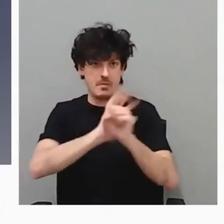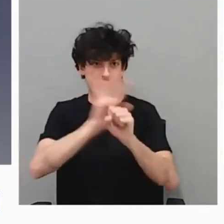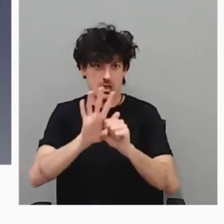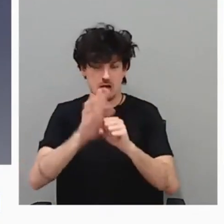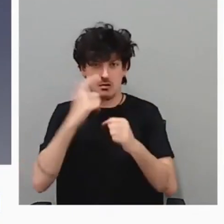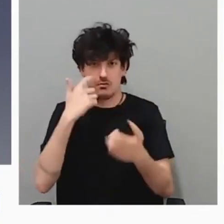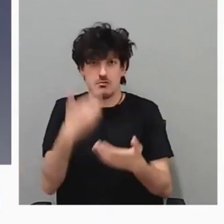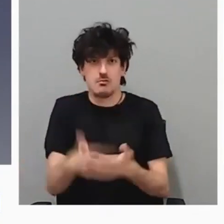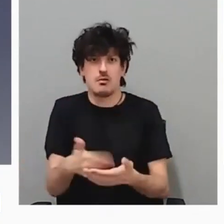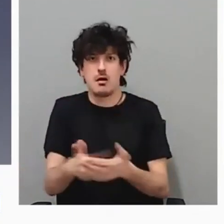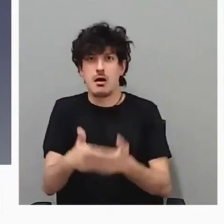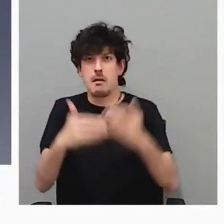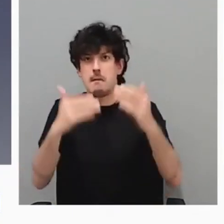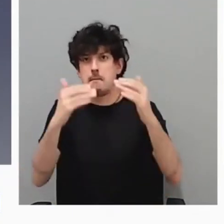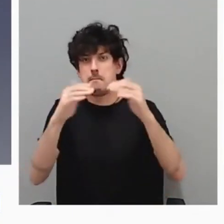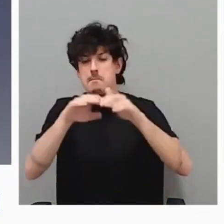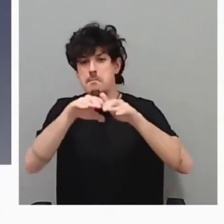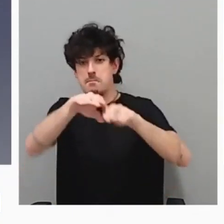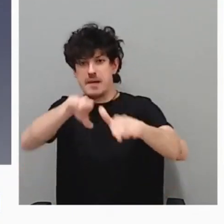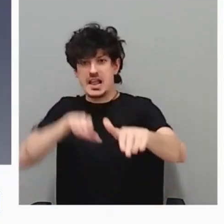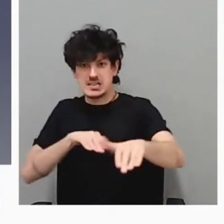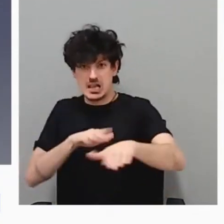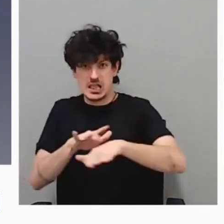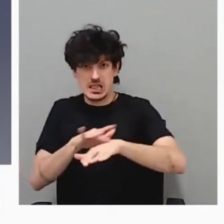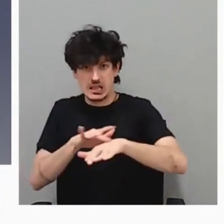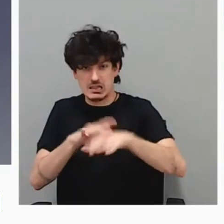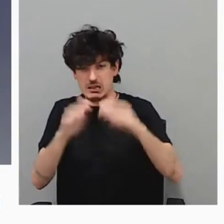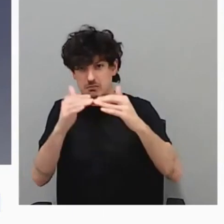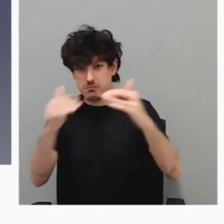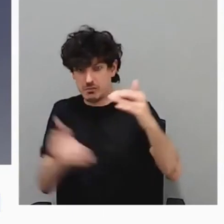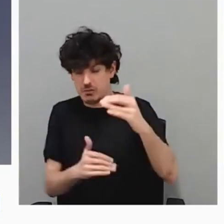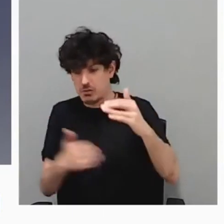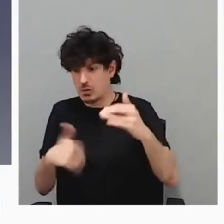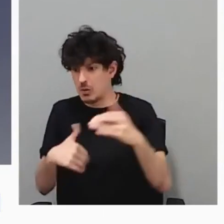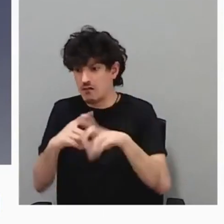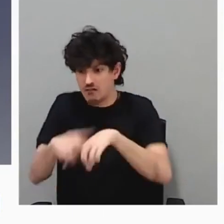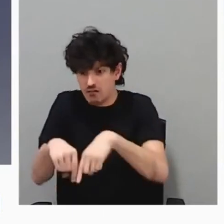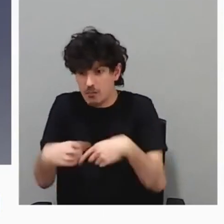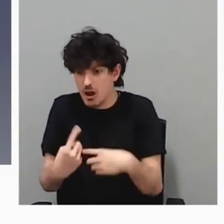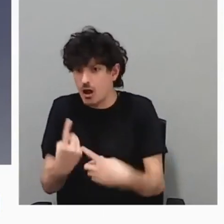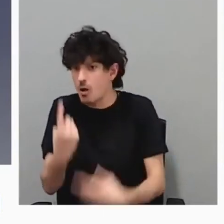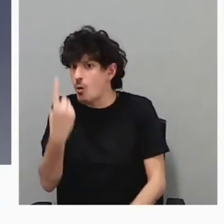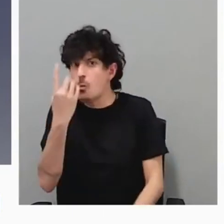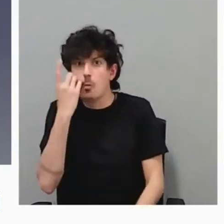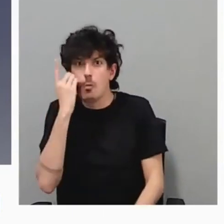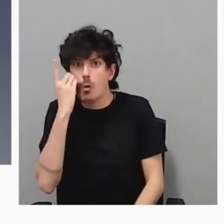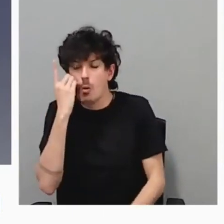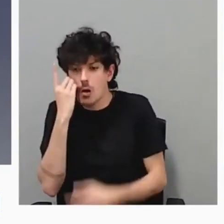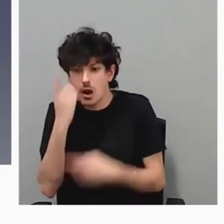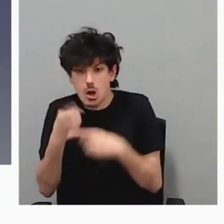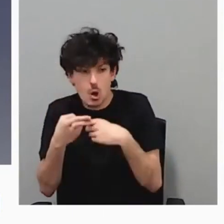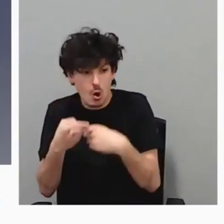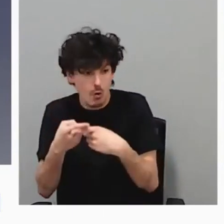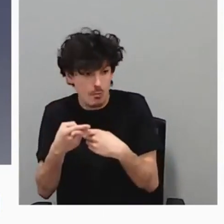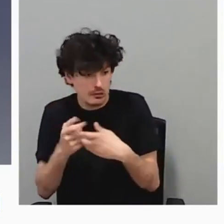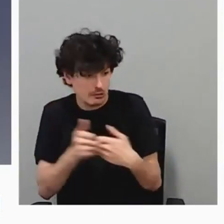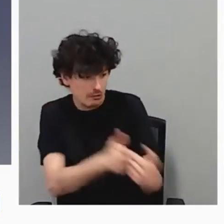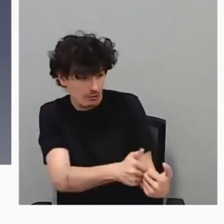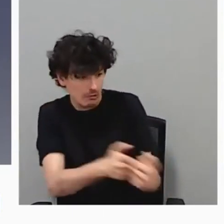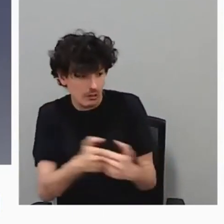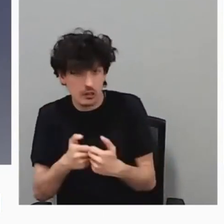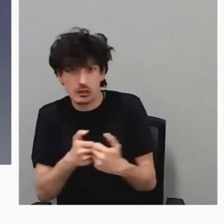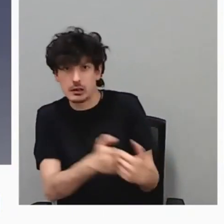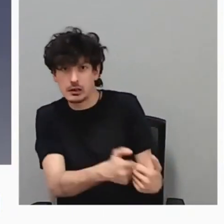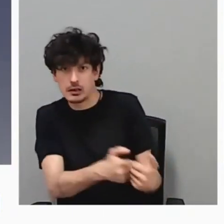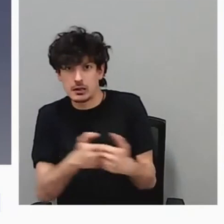¿no? Vimos en las noticias cómo había familias que tenían que compartir un dispositivo móvil para que todos los niños de la